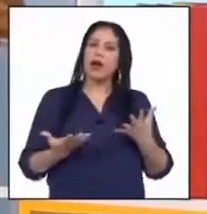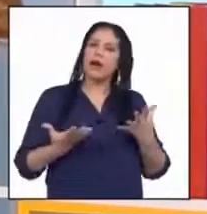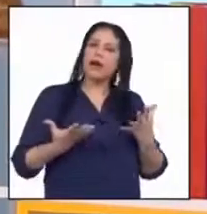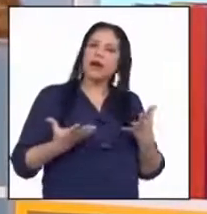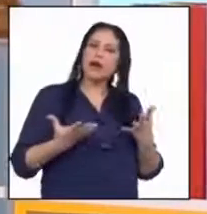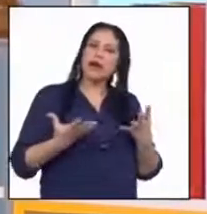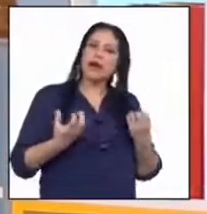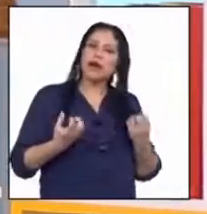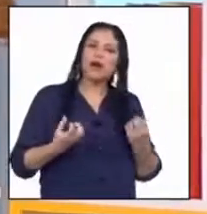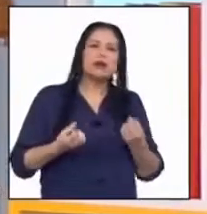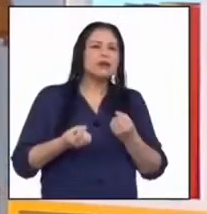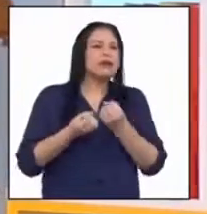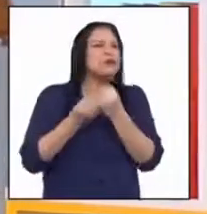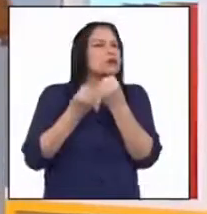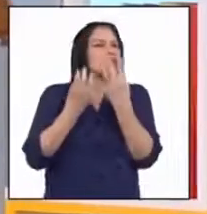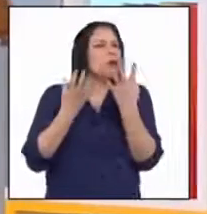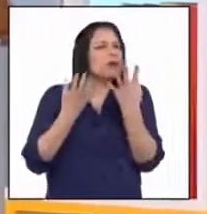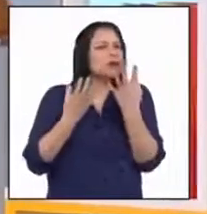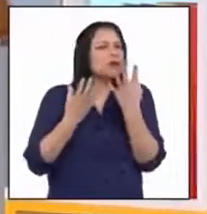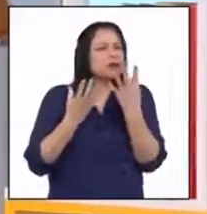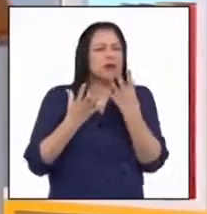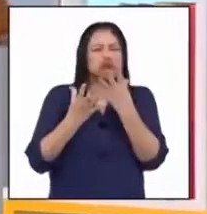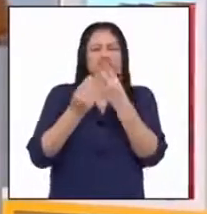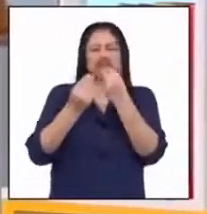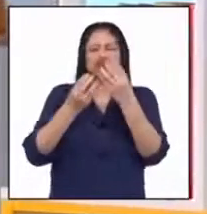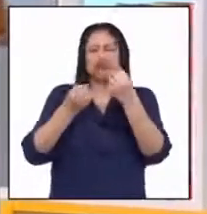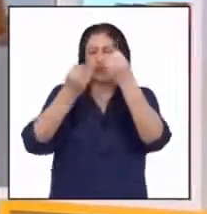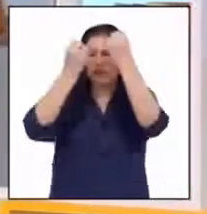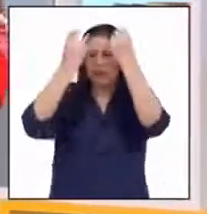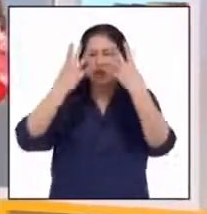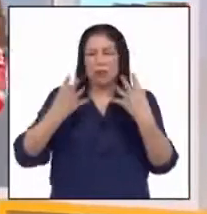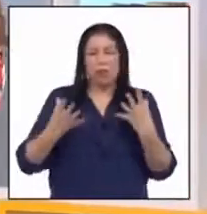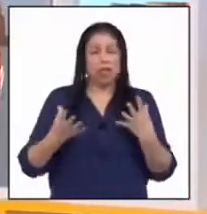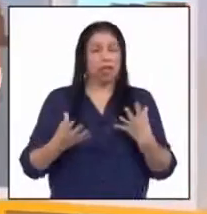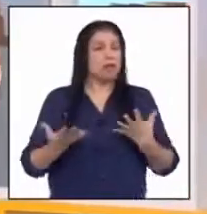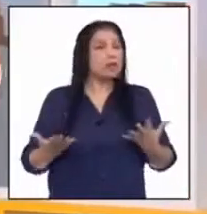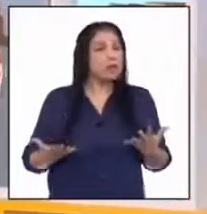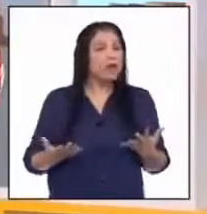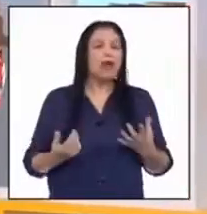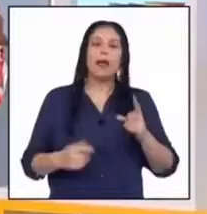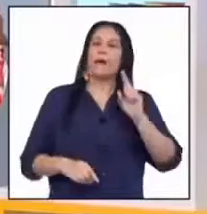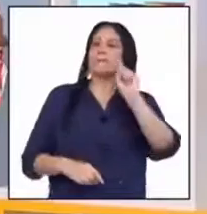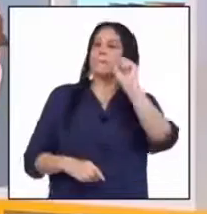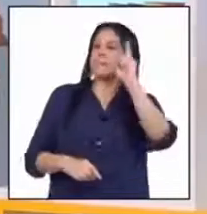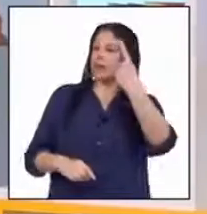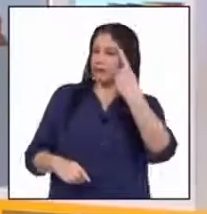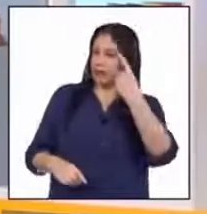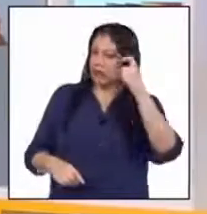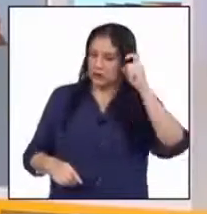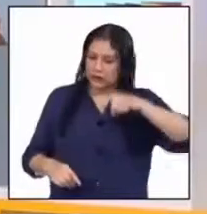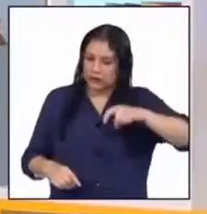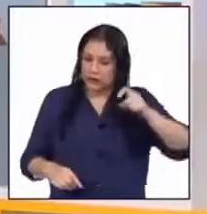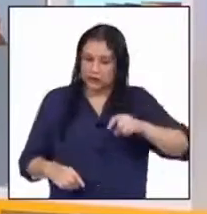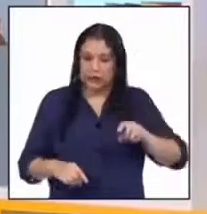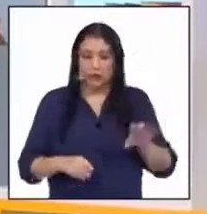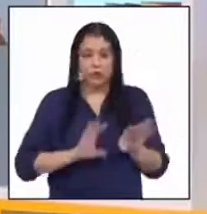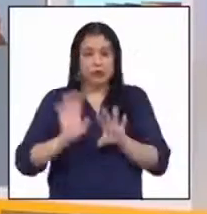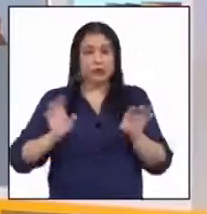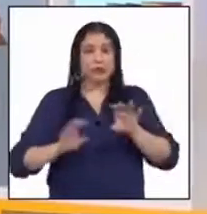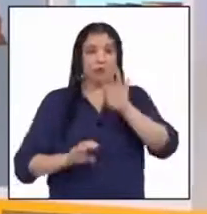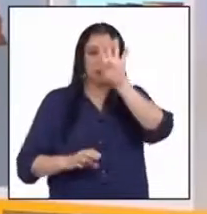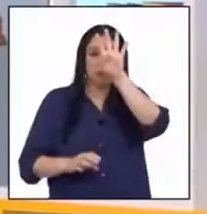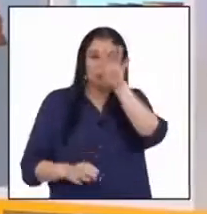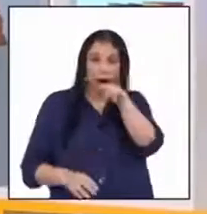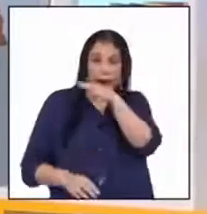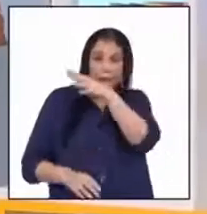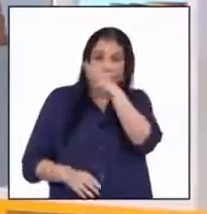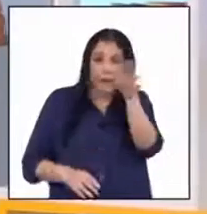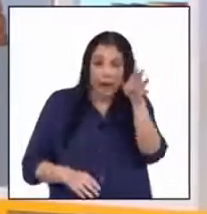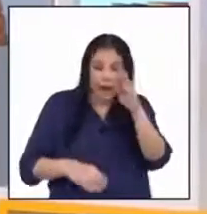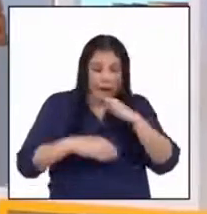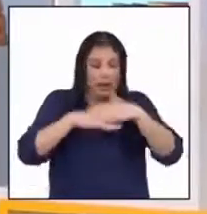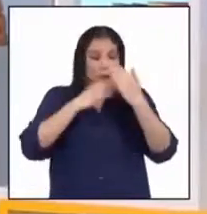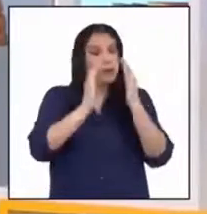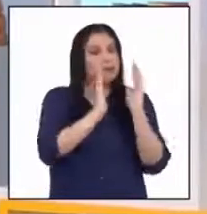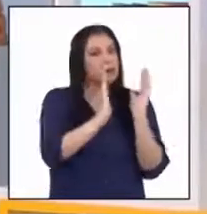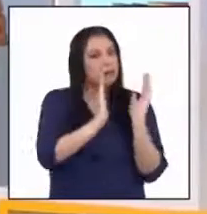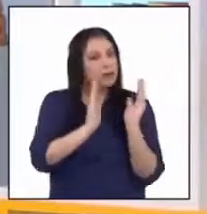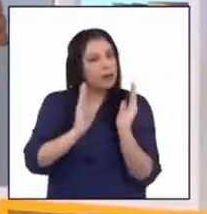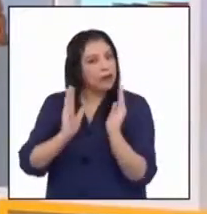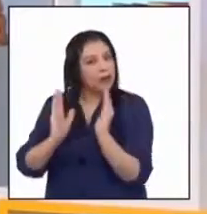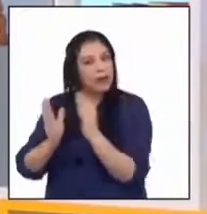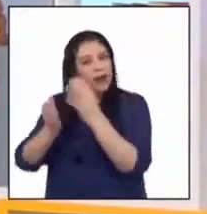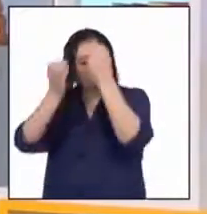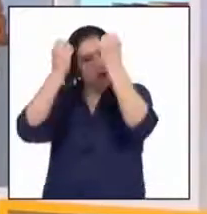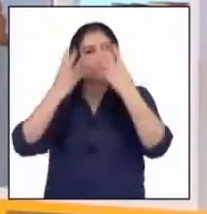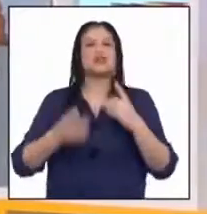el conteo, pero es demasiada información junta. Yo creo que primero debemos crear tablas y luego organizar la